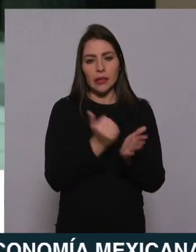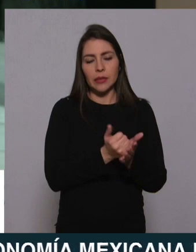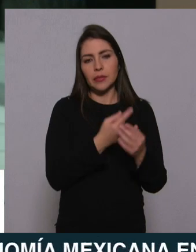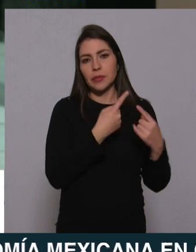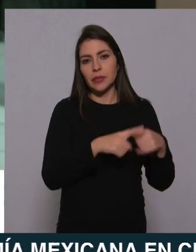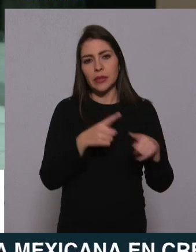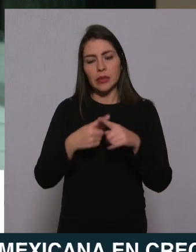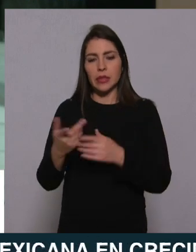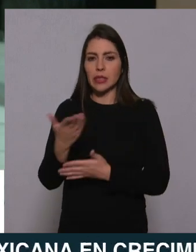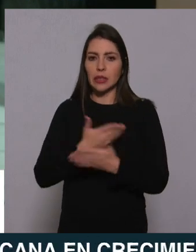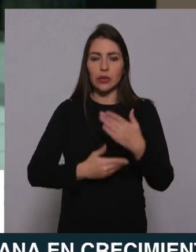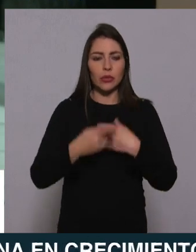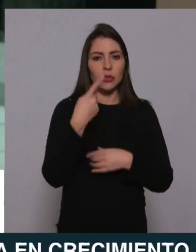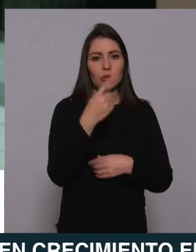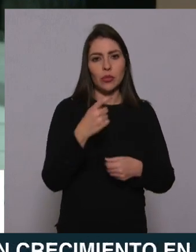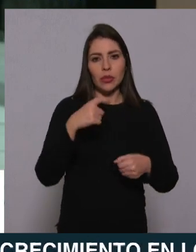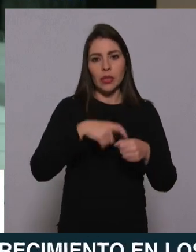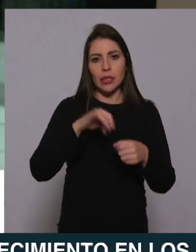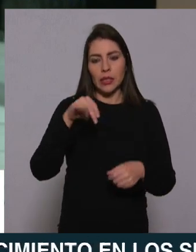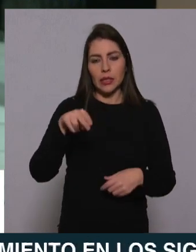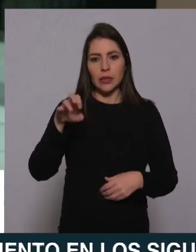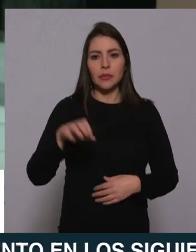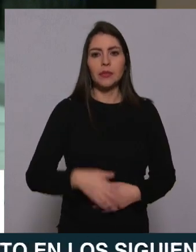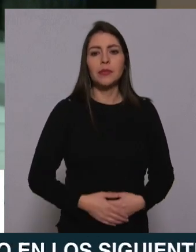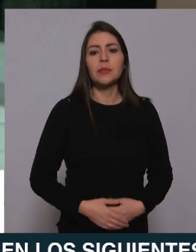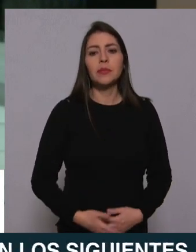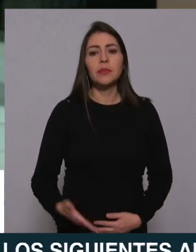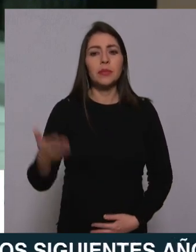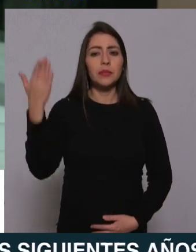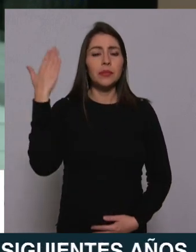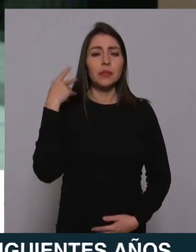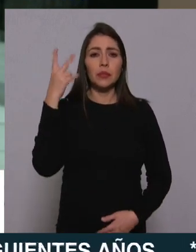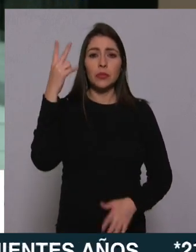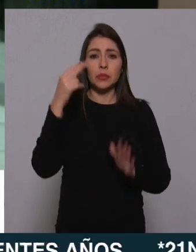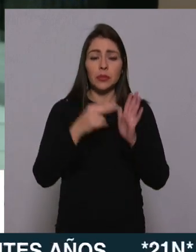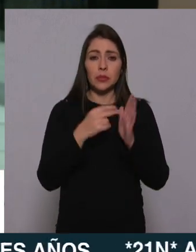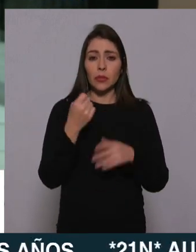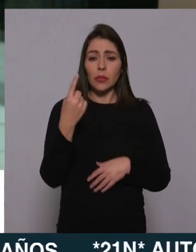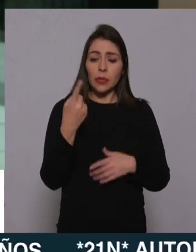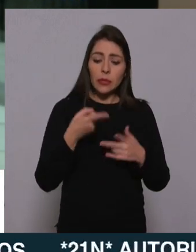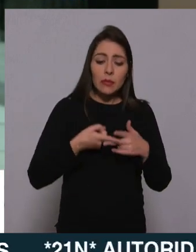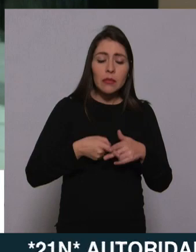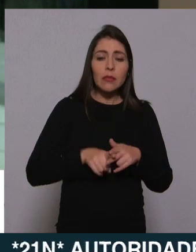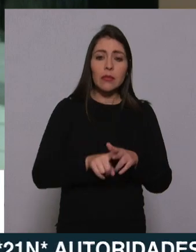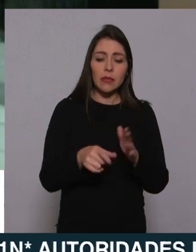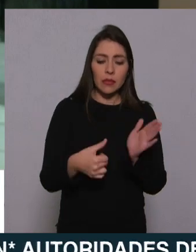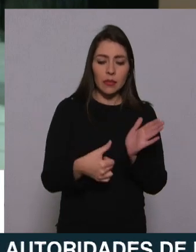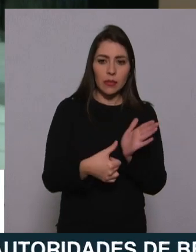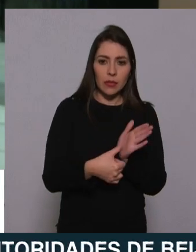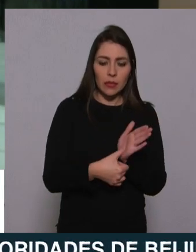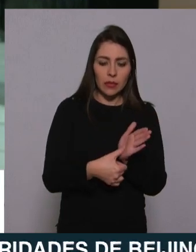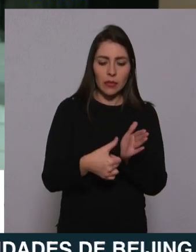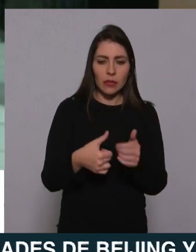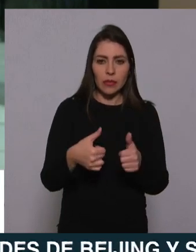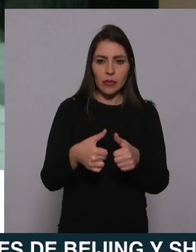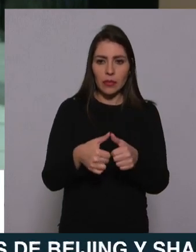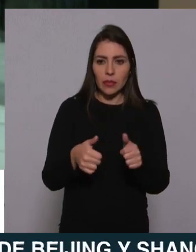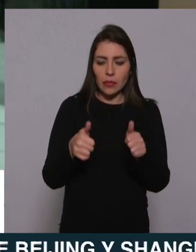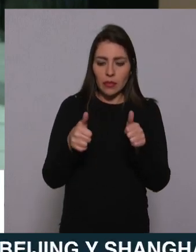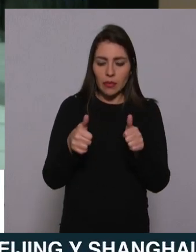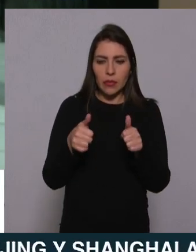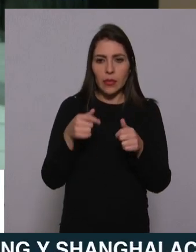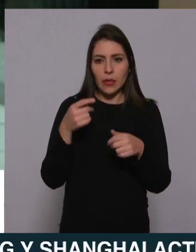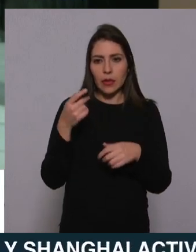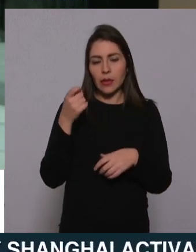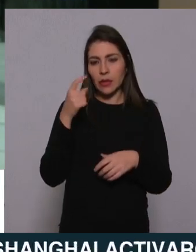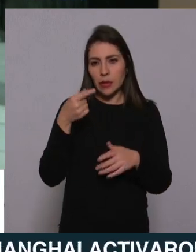desde hace muchos años, en el 2001, empezamos a tomar las huellas dactilares, 2 índices, y desde el